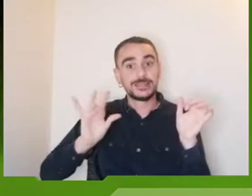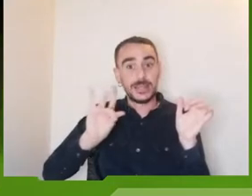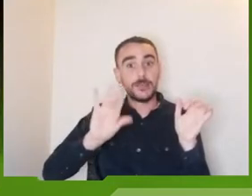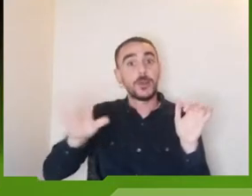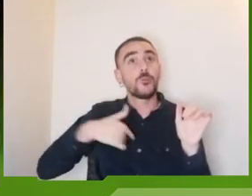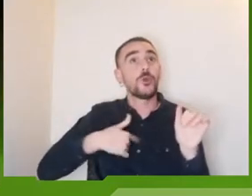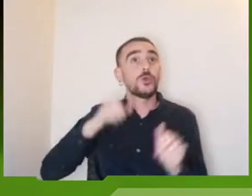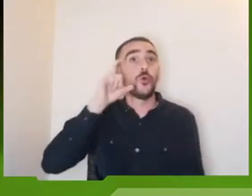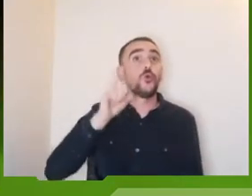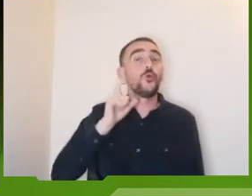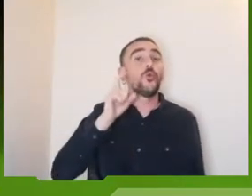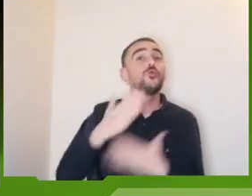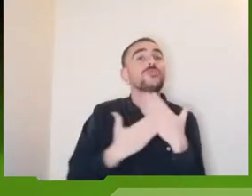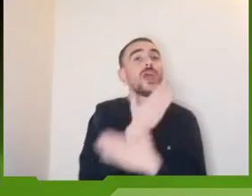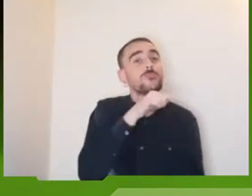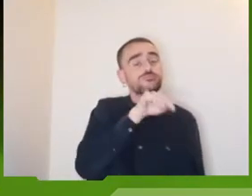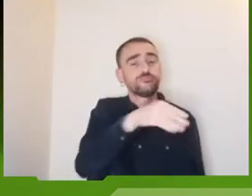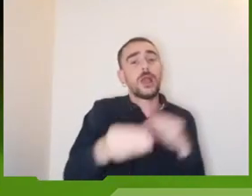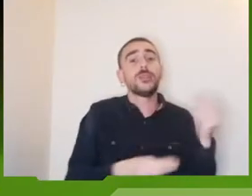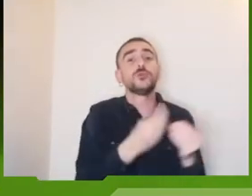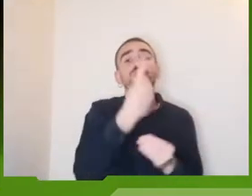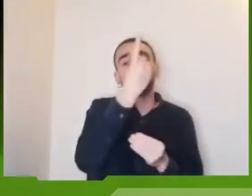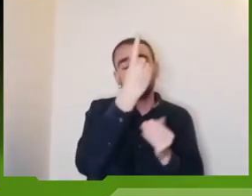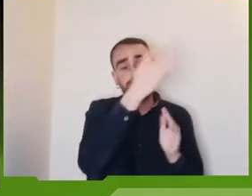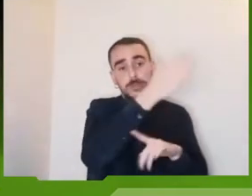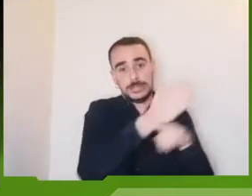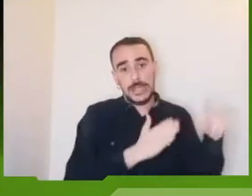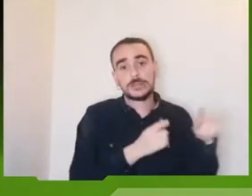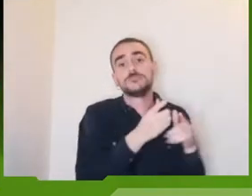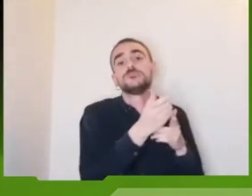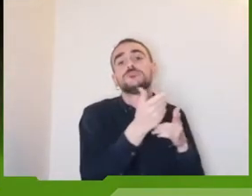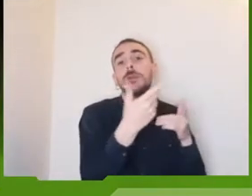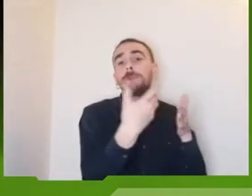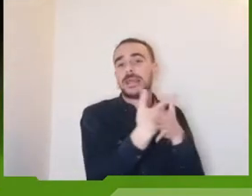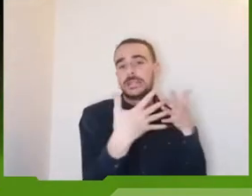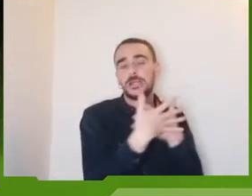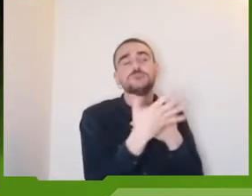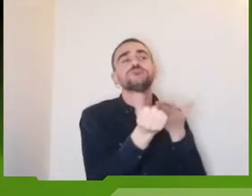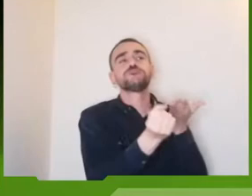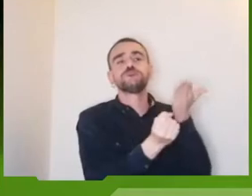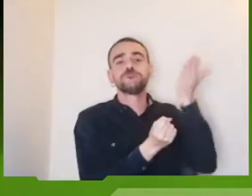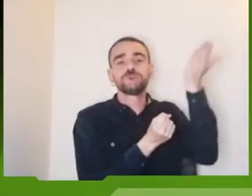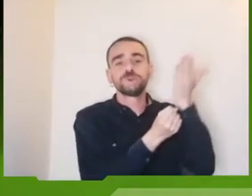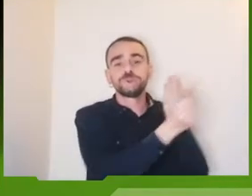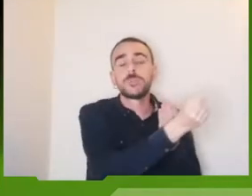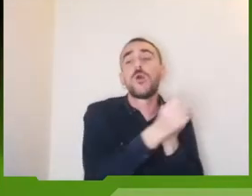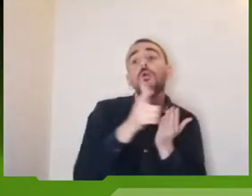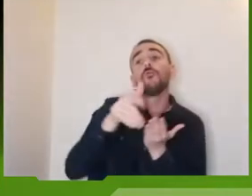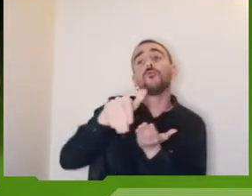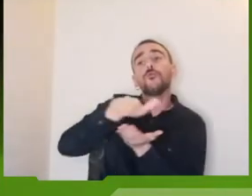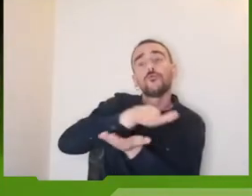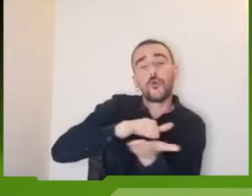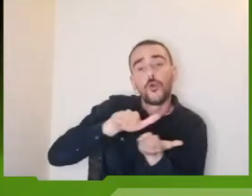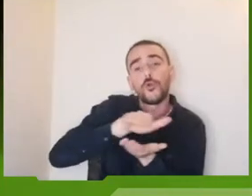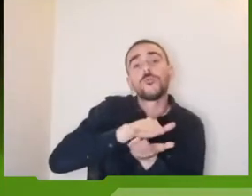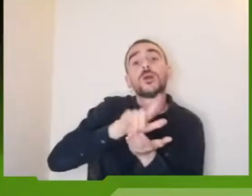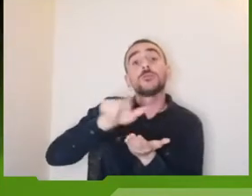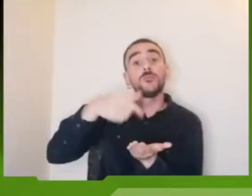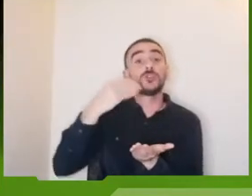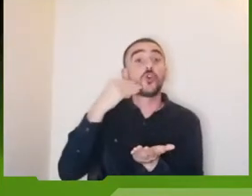días. Es decir, puedes hacer la masa un día, las formas otra,